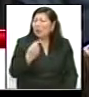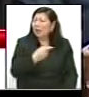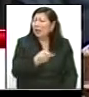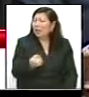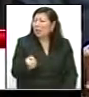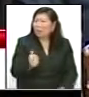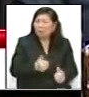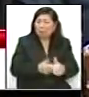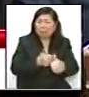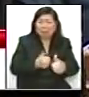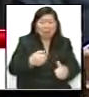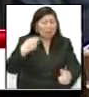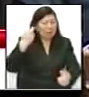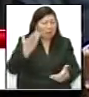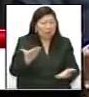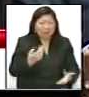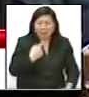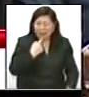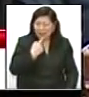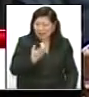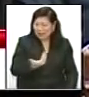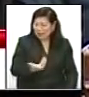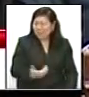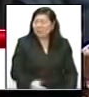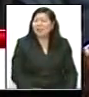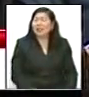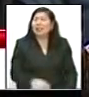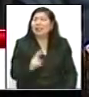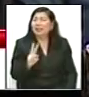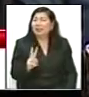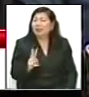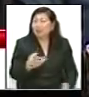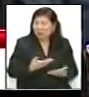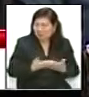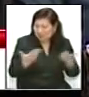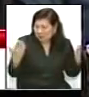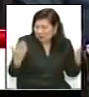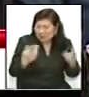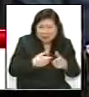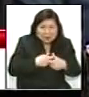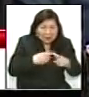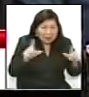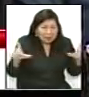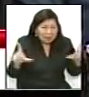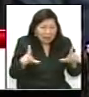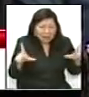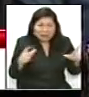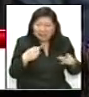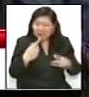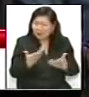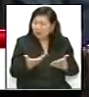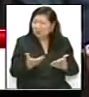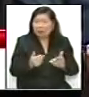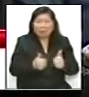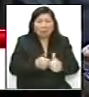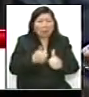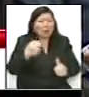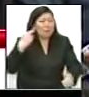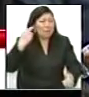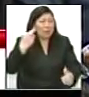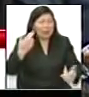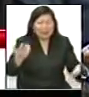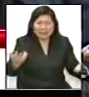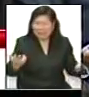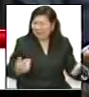son perseguidos políticos, lo acaba de decir también y lo hemos visto en los medios de comunicación, para algunos congresistas son perseguidos